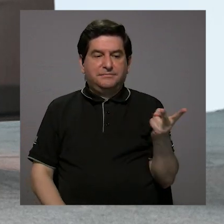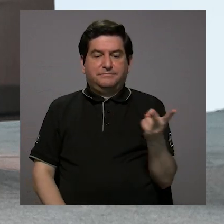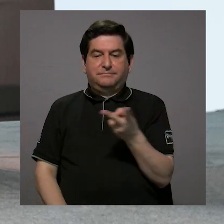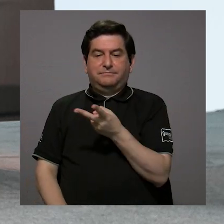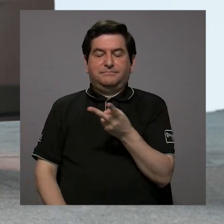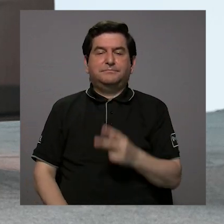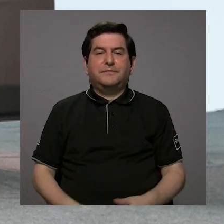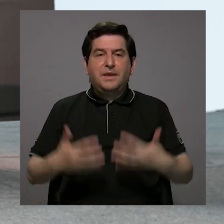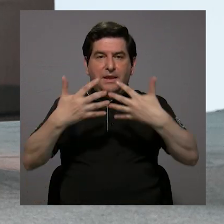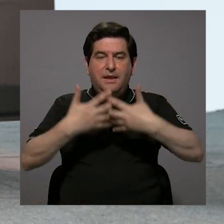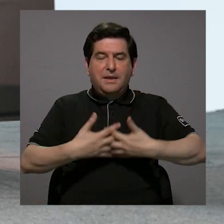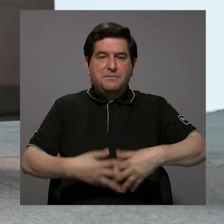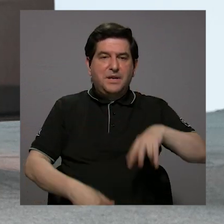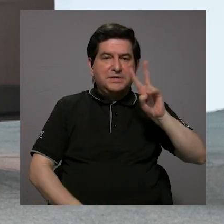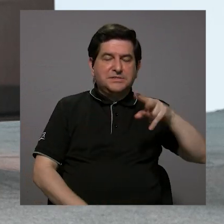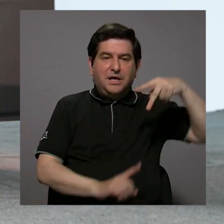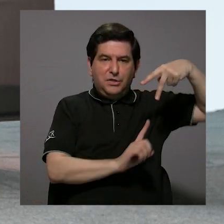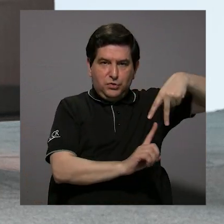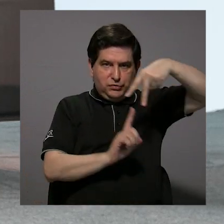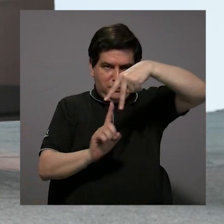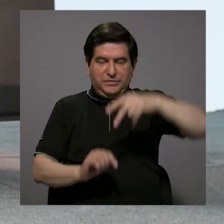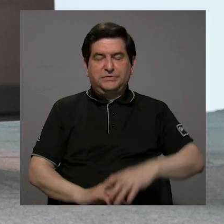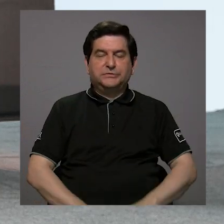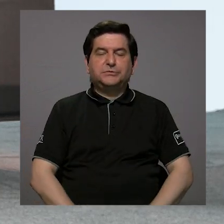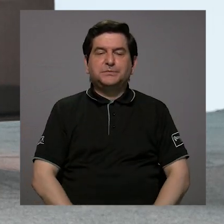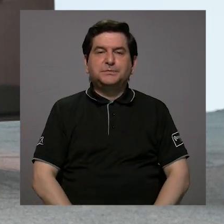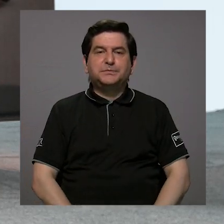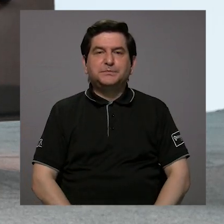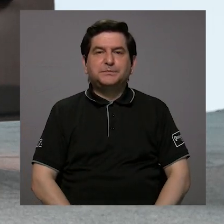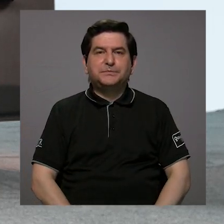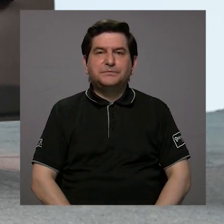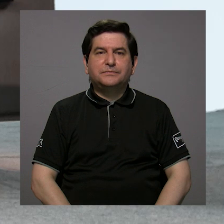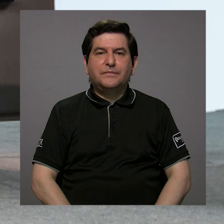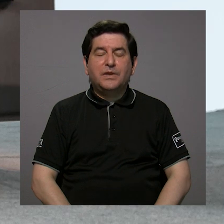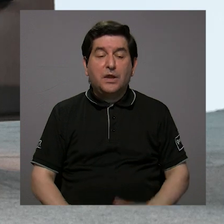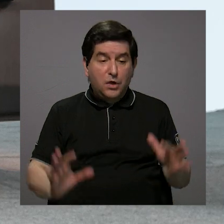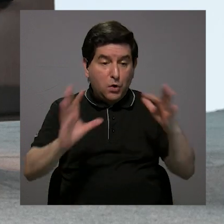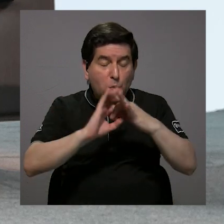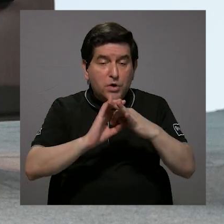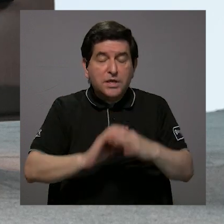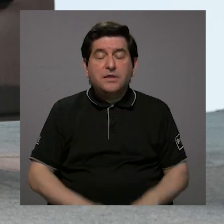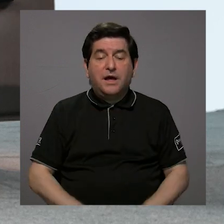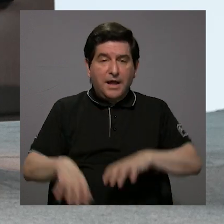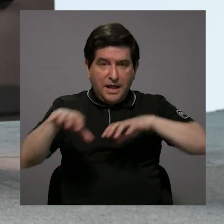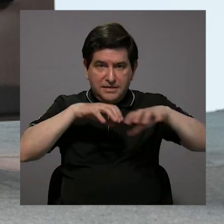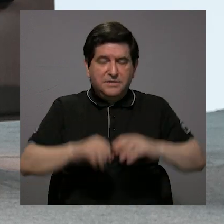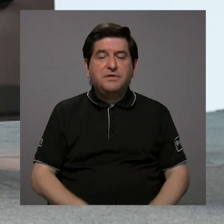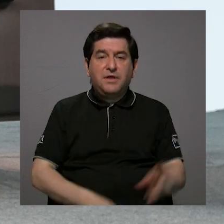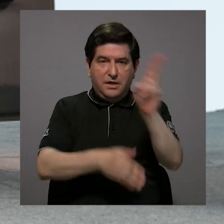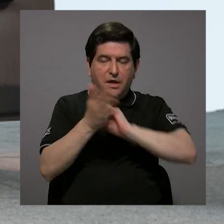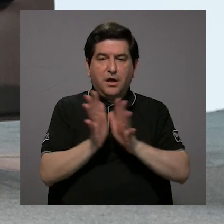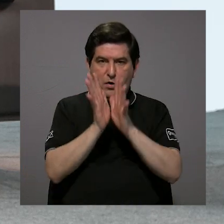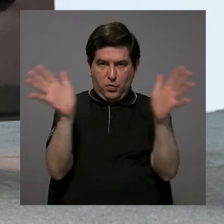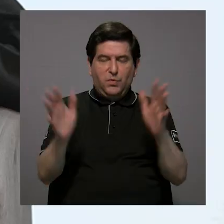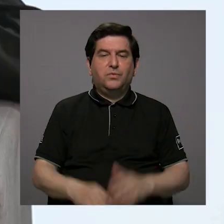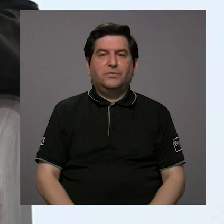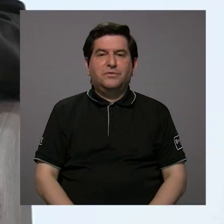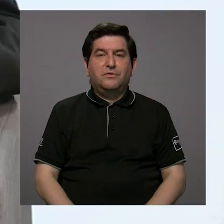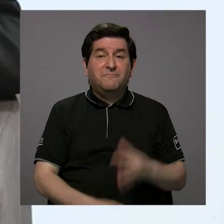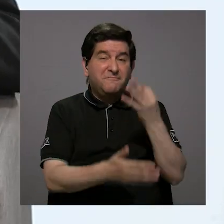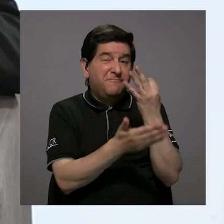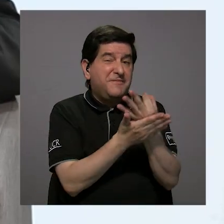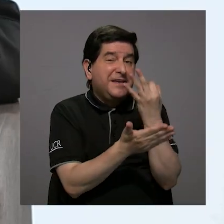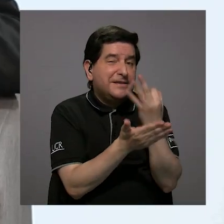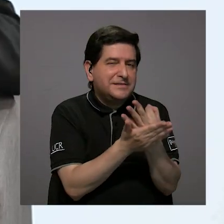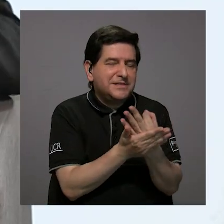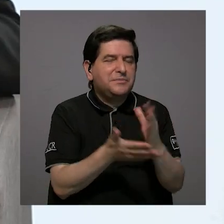privada. La Dos Pinos, que la podemos ver como empresa privada, en acción con la universidad pública. La parte